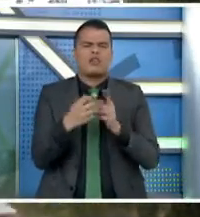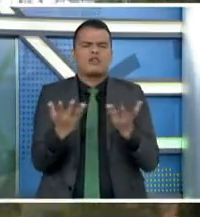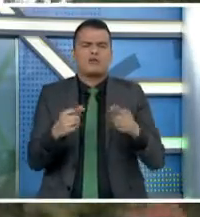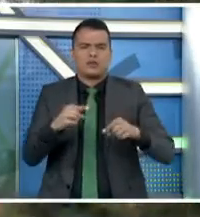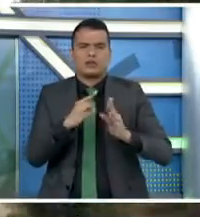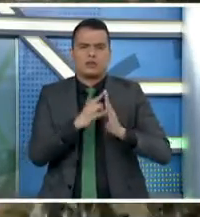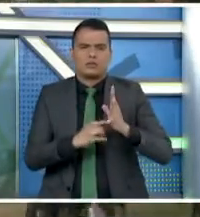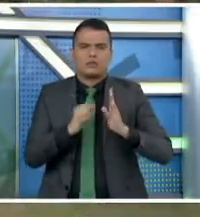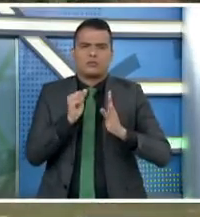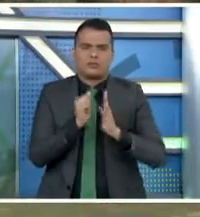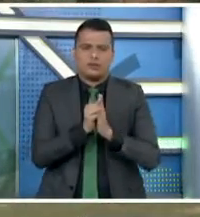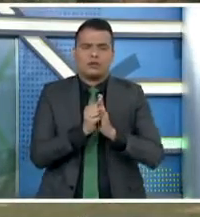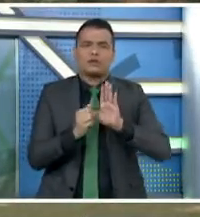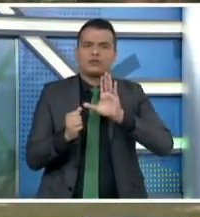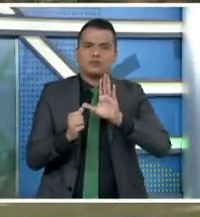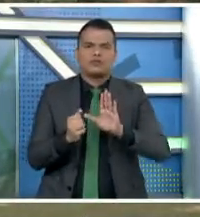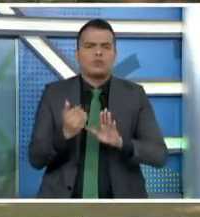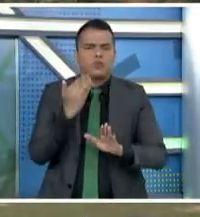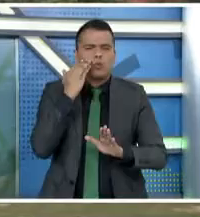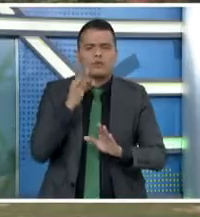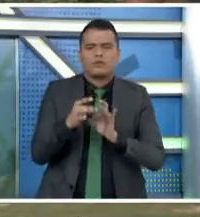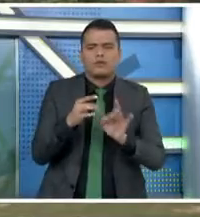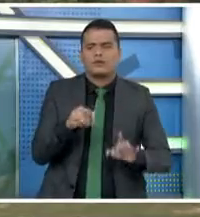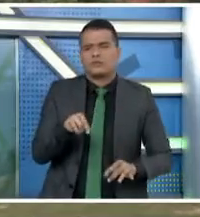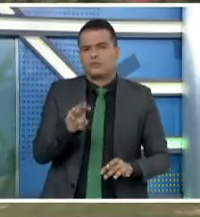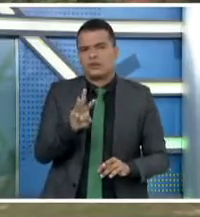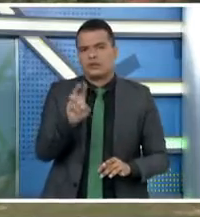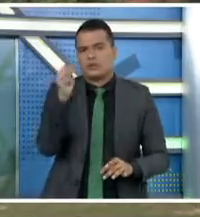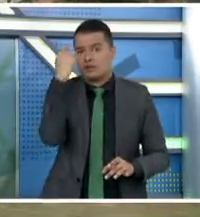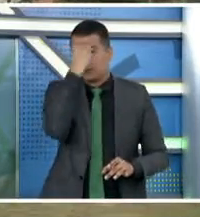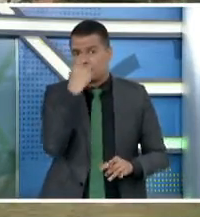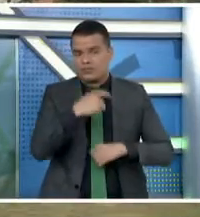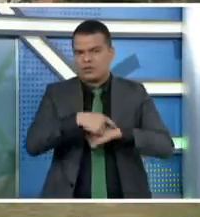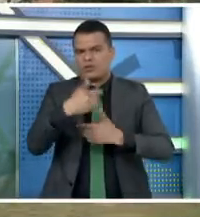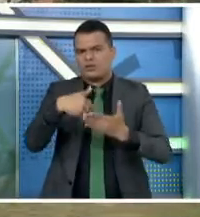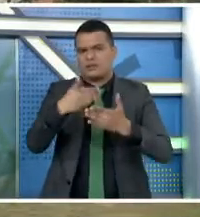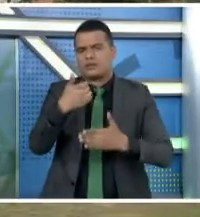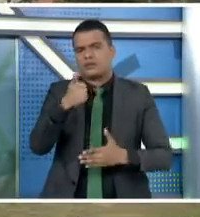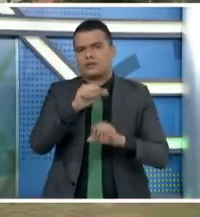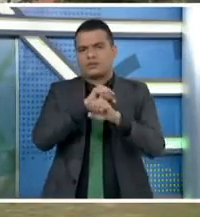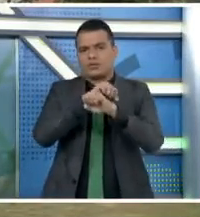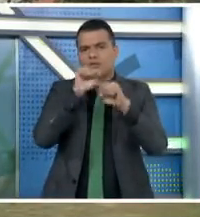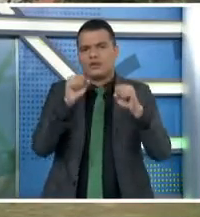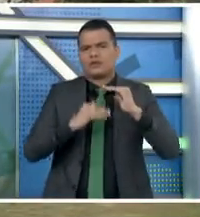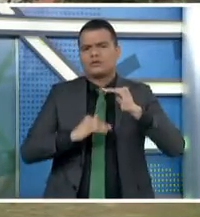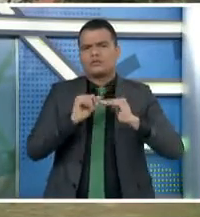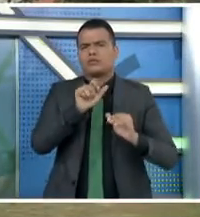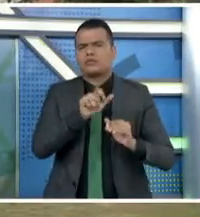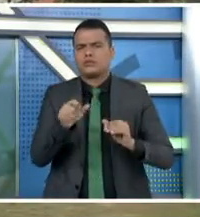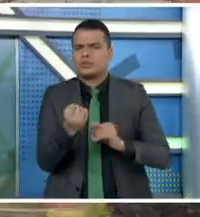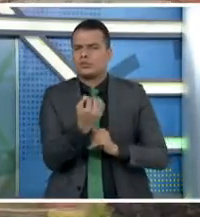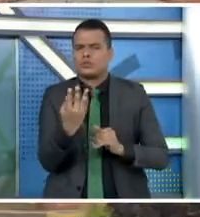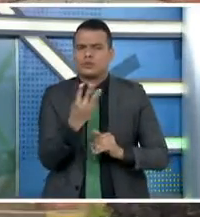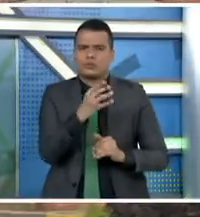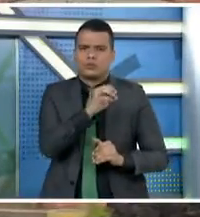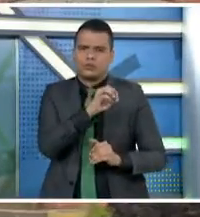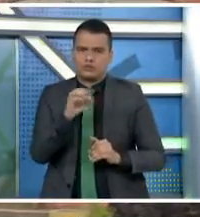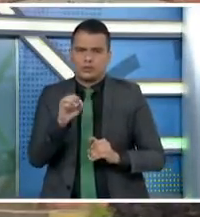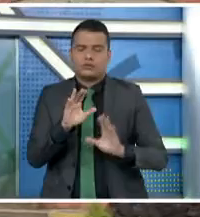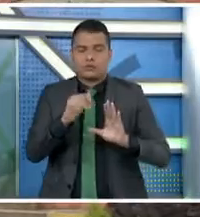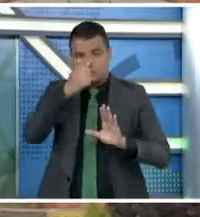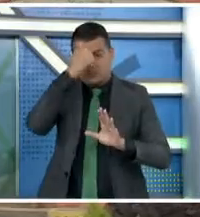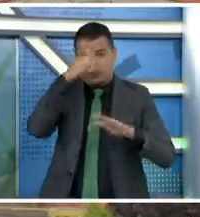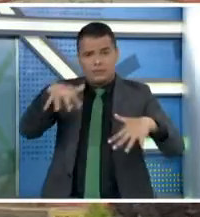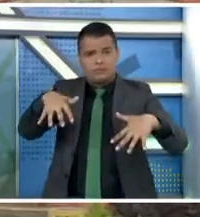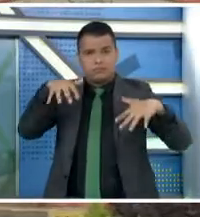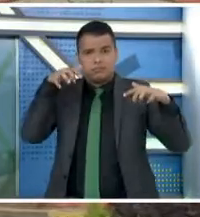universidad autónoma de occidente el 3 de ese primero a partir de las 10 de la mañana el aforo del evento será de 400 personas auditorio principal